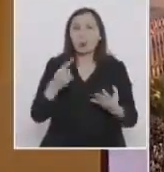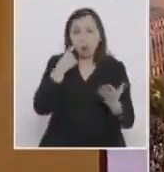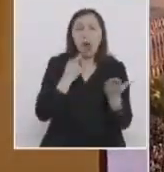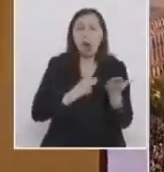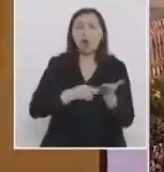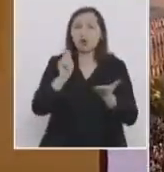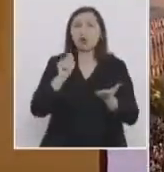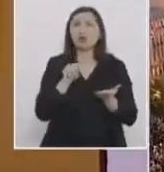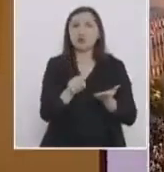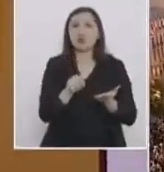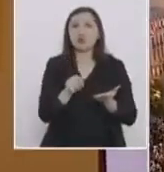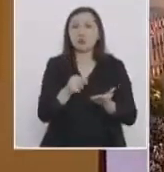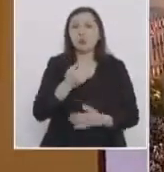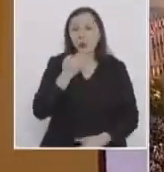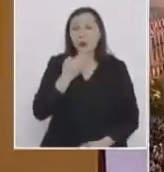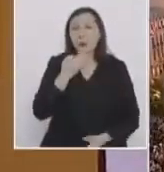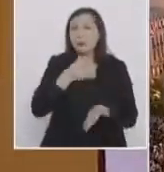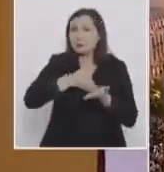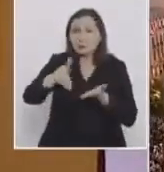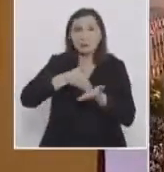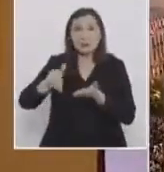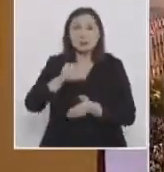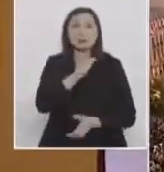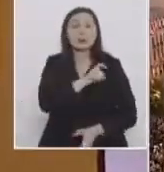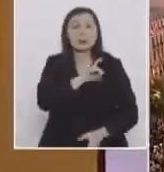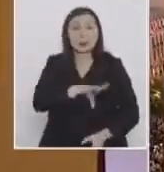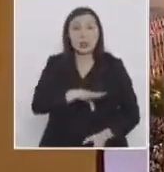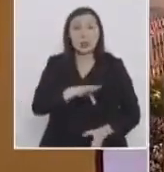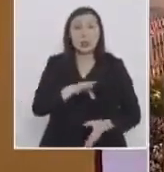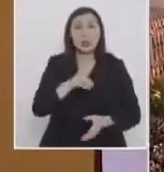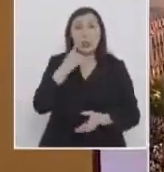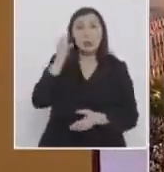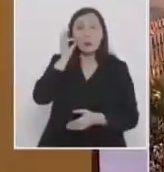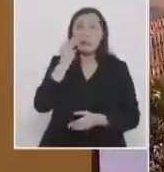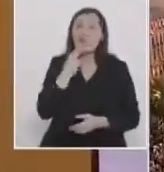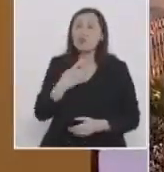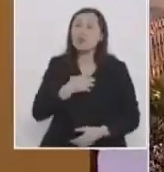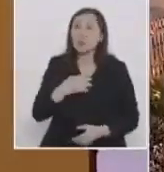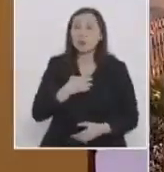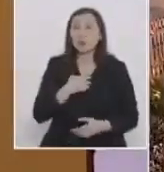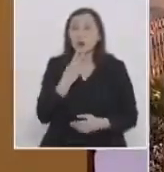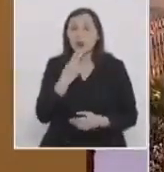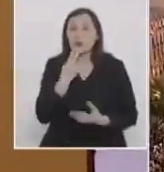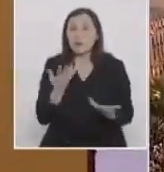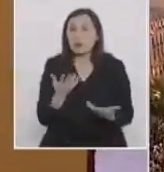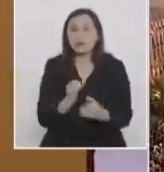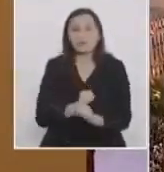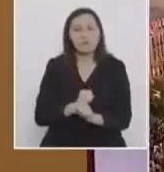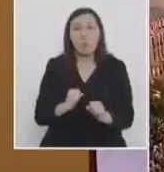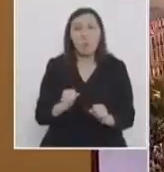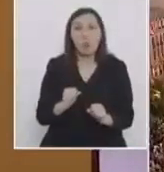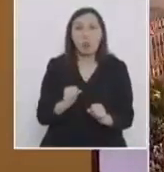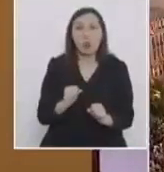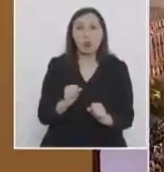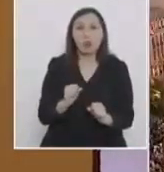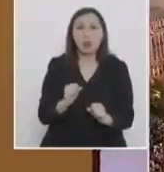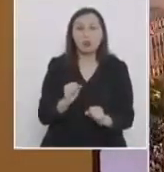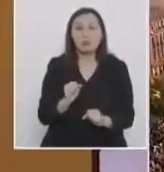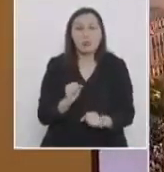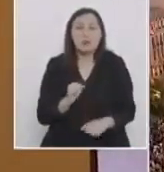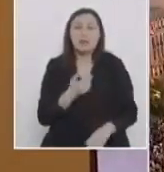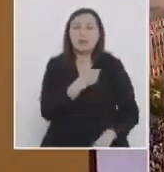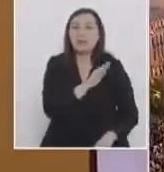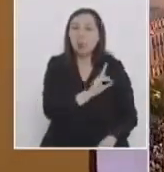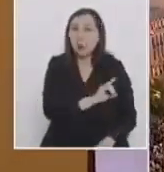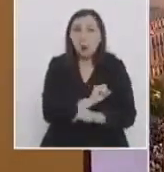Reconocemos también que millones de chilenos y chilenas viven hoy día con temor. No podemos mirar para el lado ante eso.